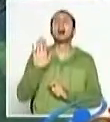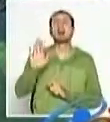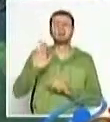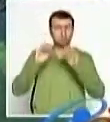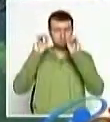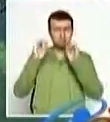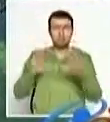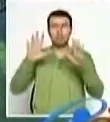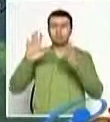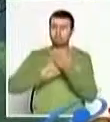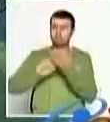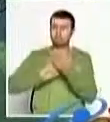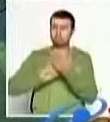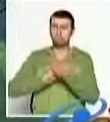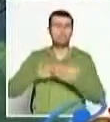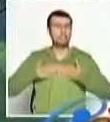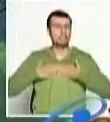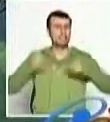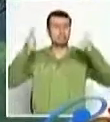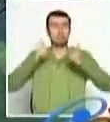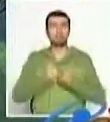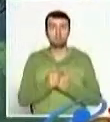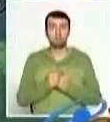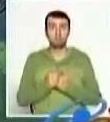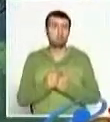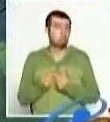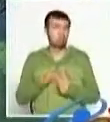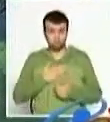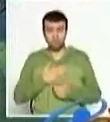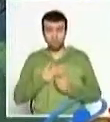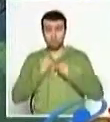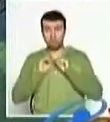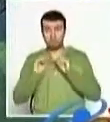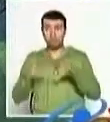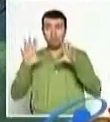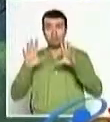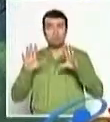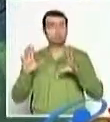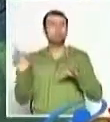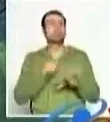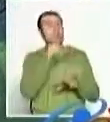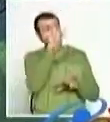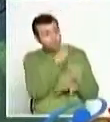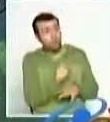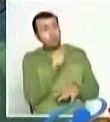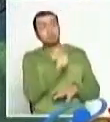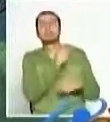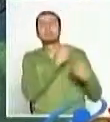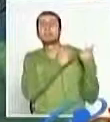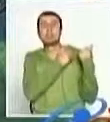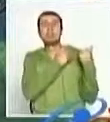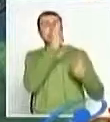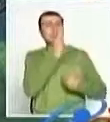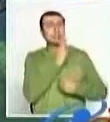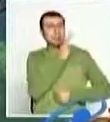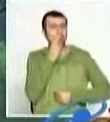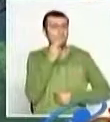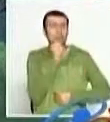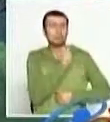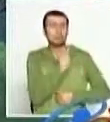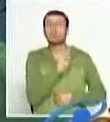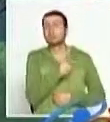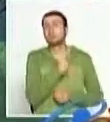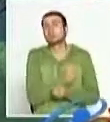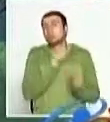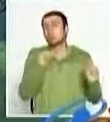Uno no cura. Si el paciente no tiene claro que él hace parte del proceso de la enfermedad, es imposible. Se hizo